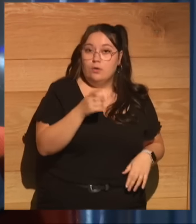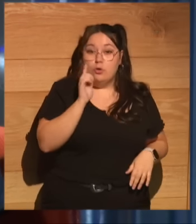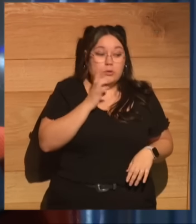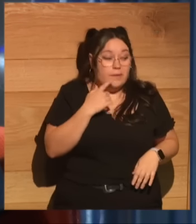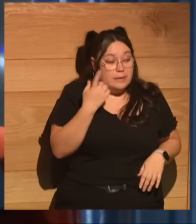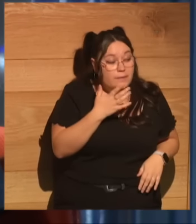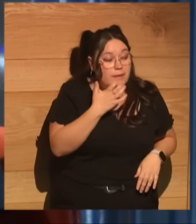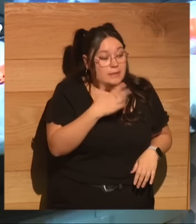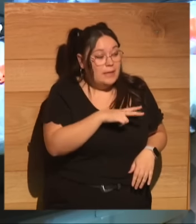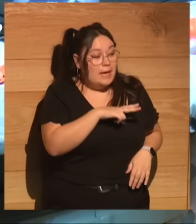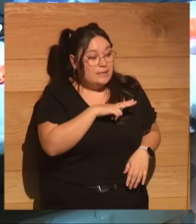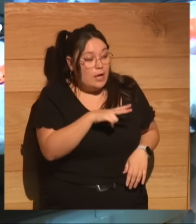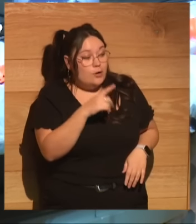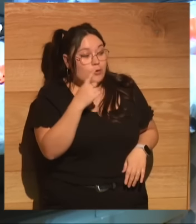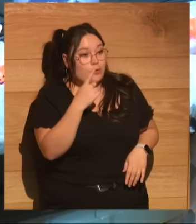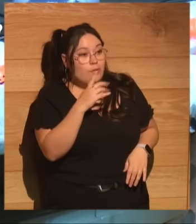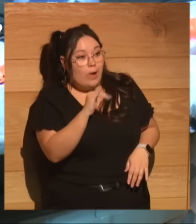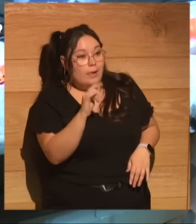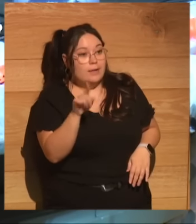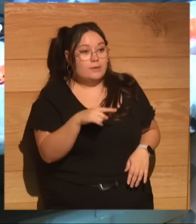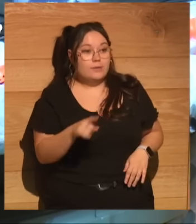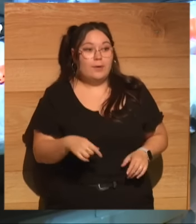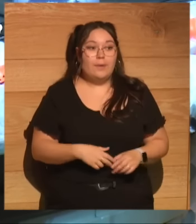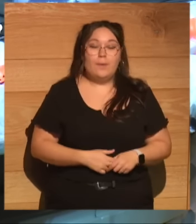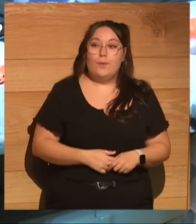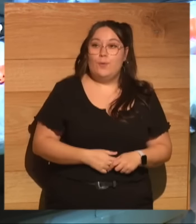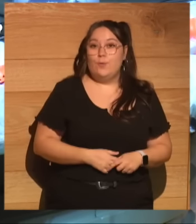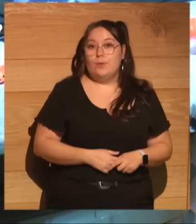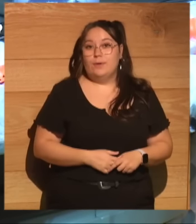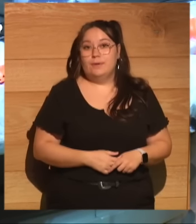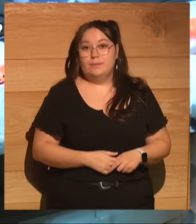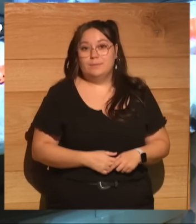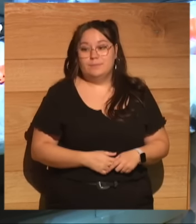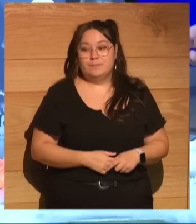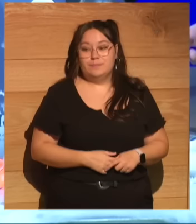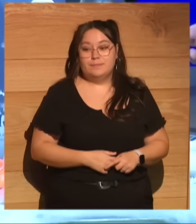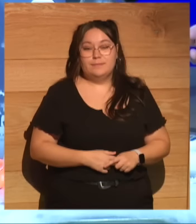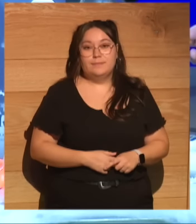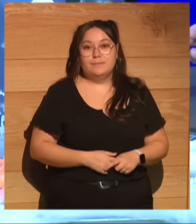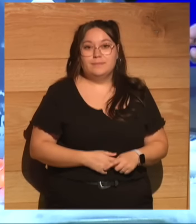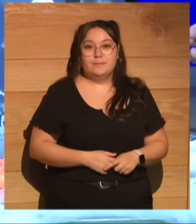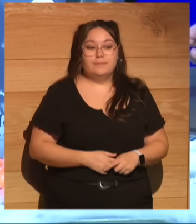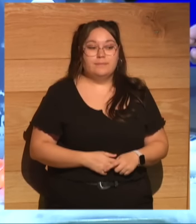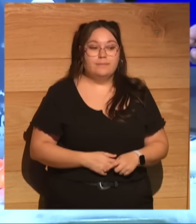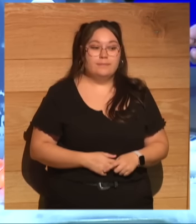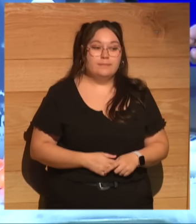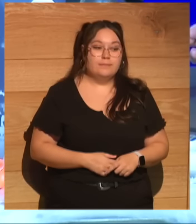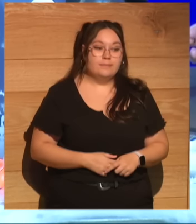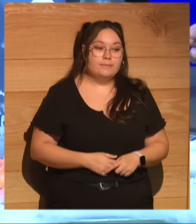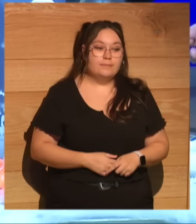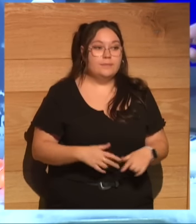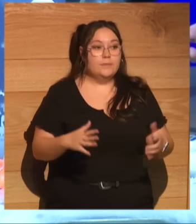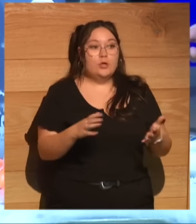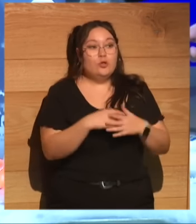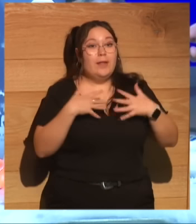que a lo mejor... Ya. Oh, la sordadota. Mira, toda la alegría